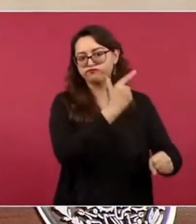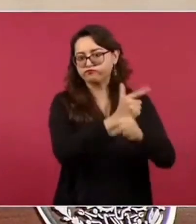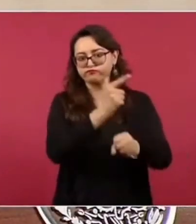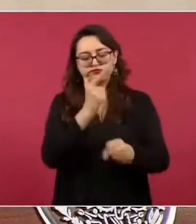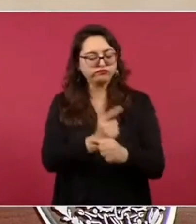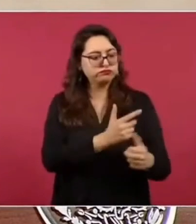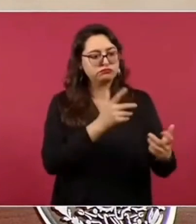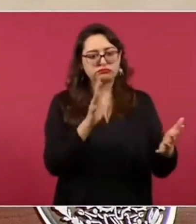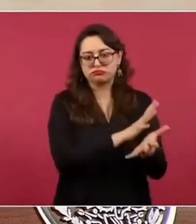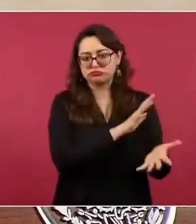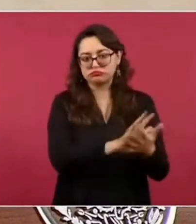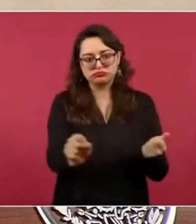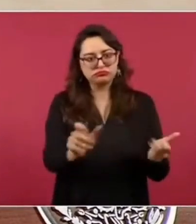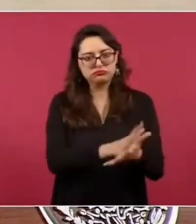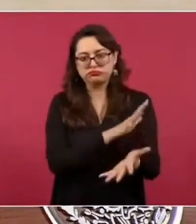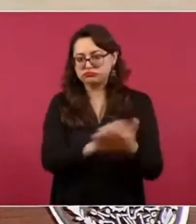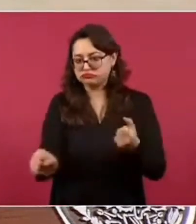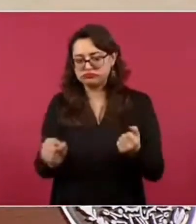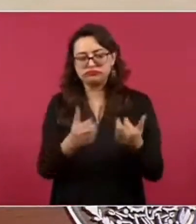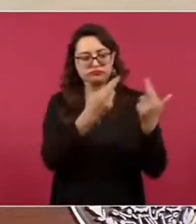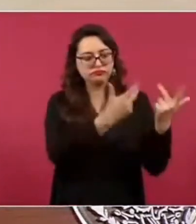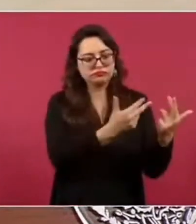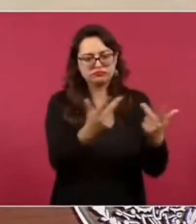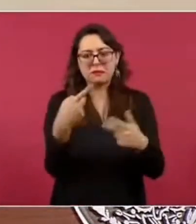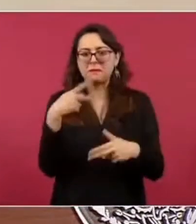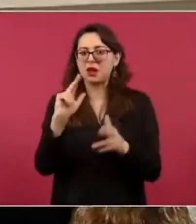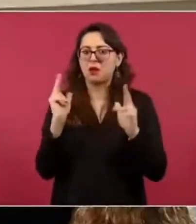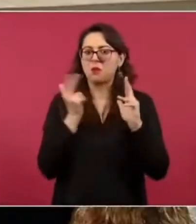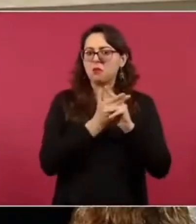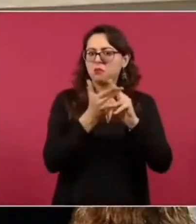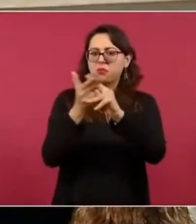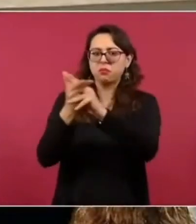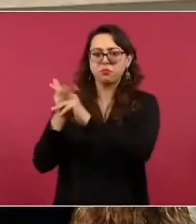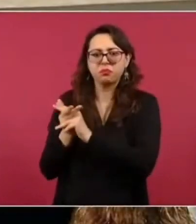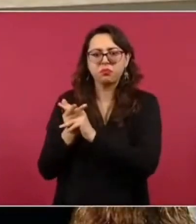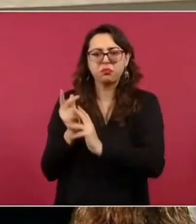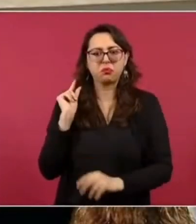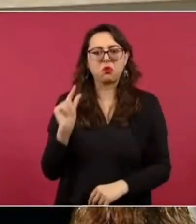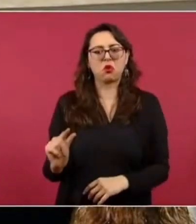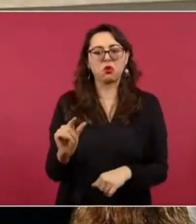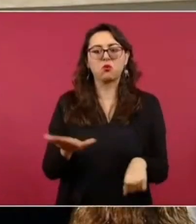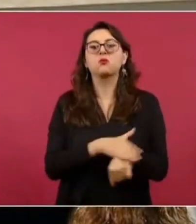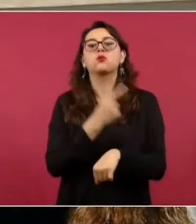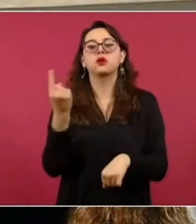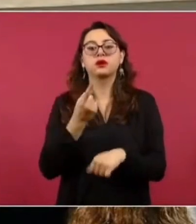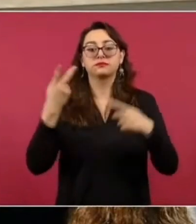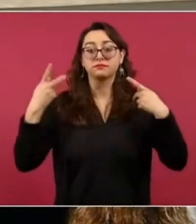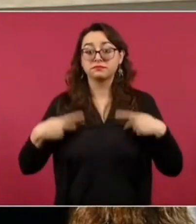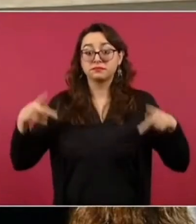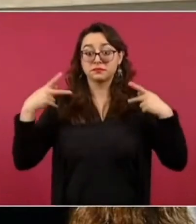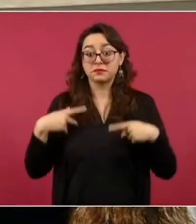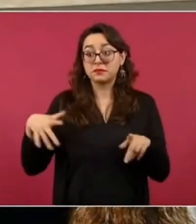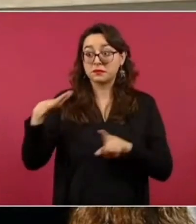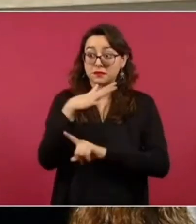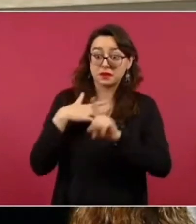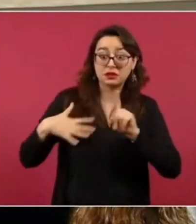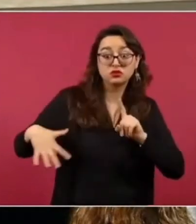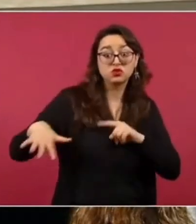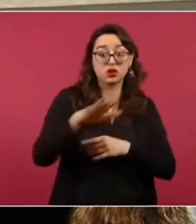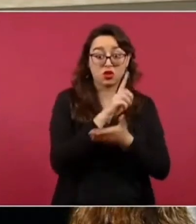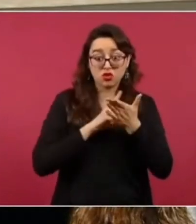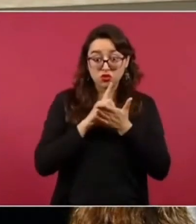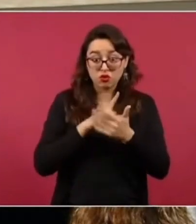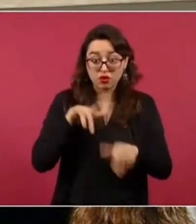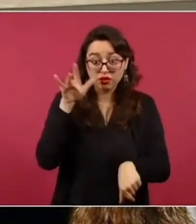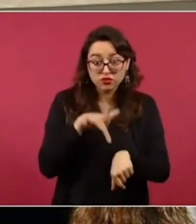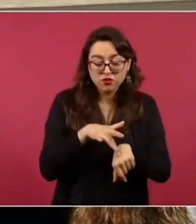Pero no hay homicidios, porque no hay